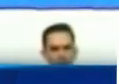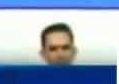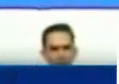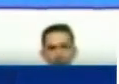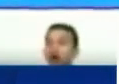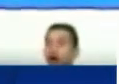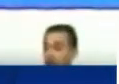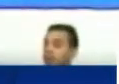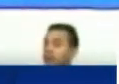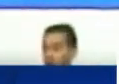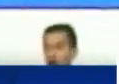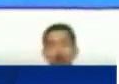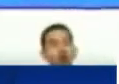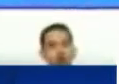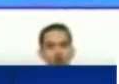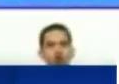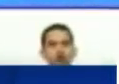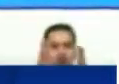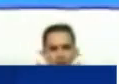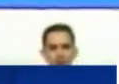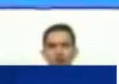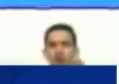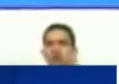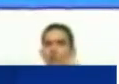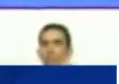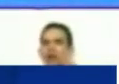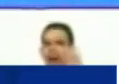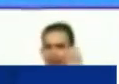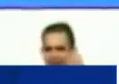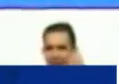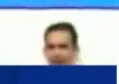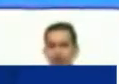diputadas, el Decreto Legislativo